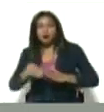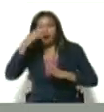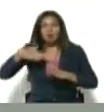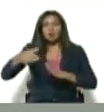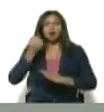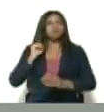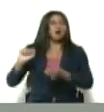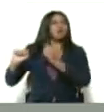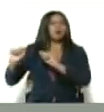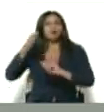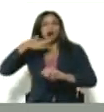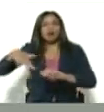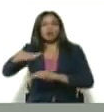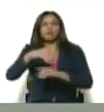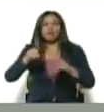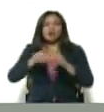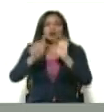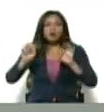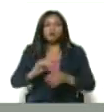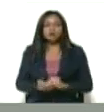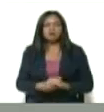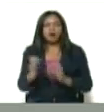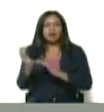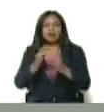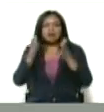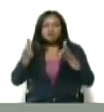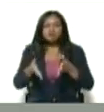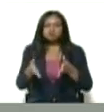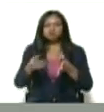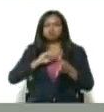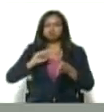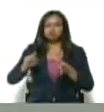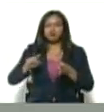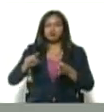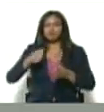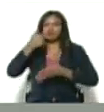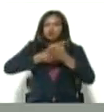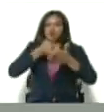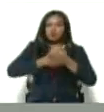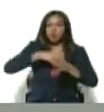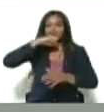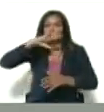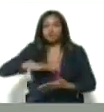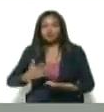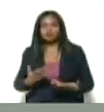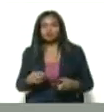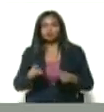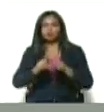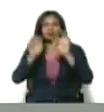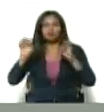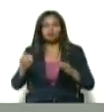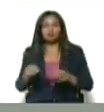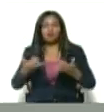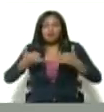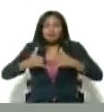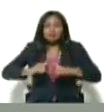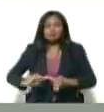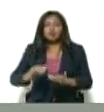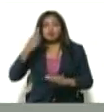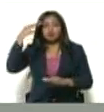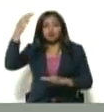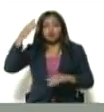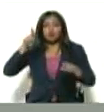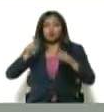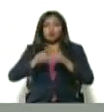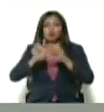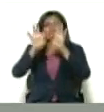despreciaban a los pueblos. Es el Cristo histórico. El Cristo luchador es el Hijo de Dios.